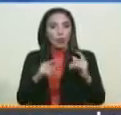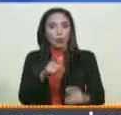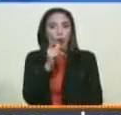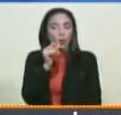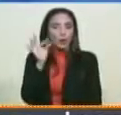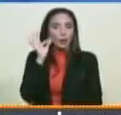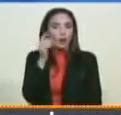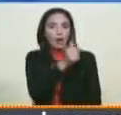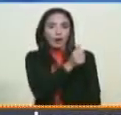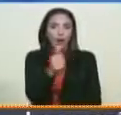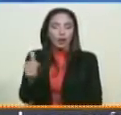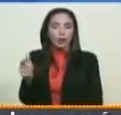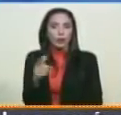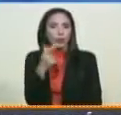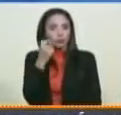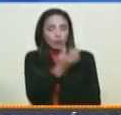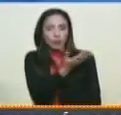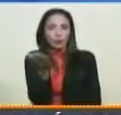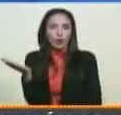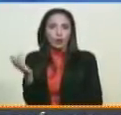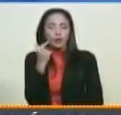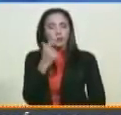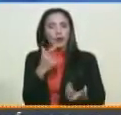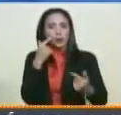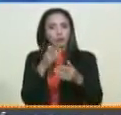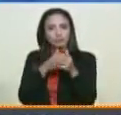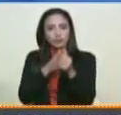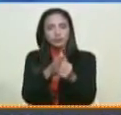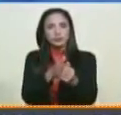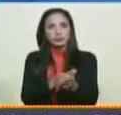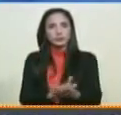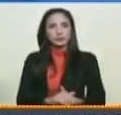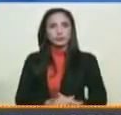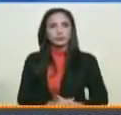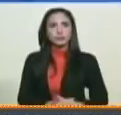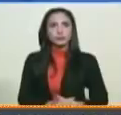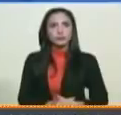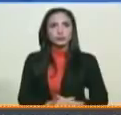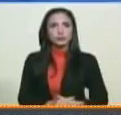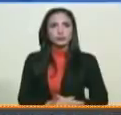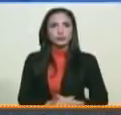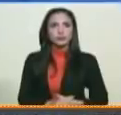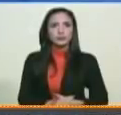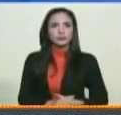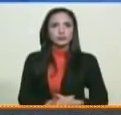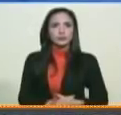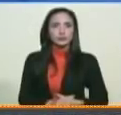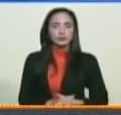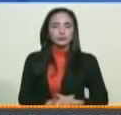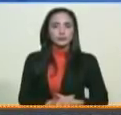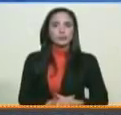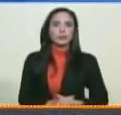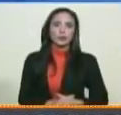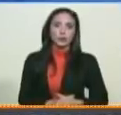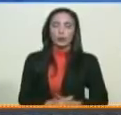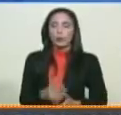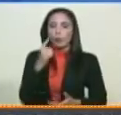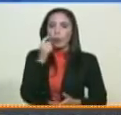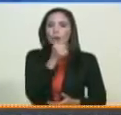uno de nosotros y de nosotras, nos lleva a estar en el cuidado que debemos de cada